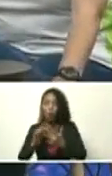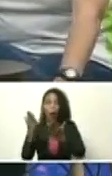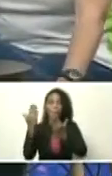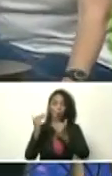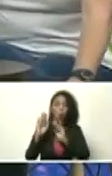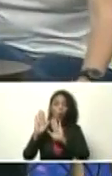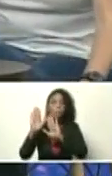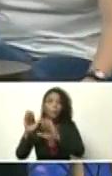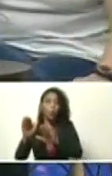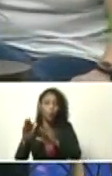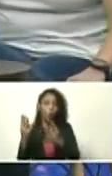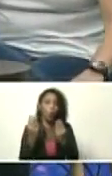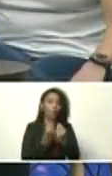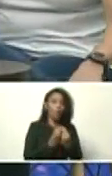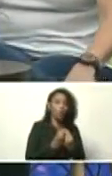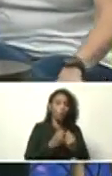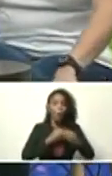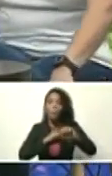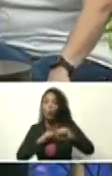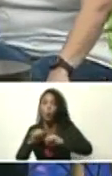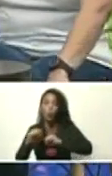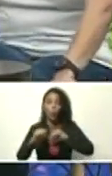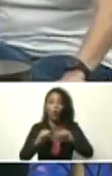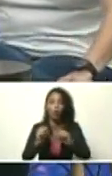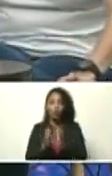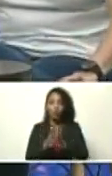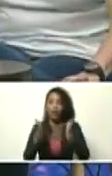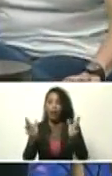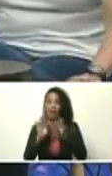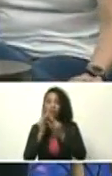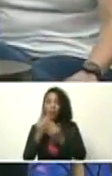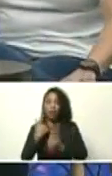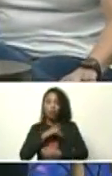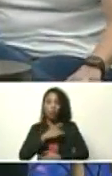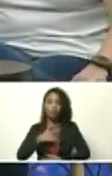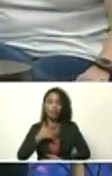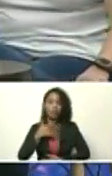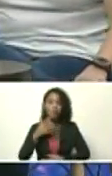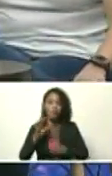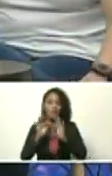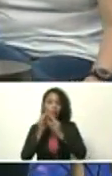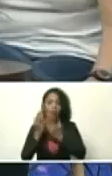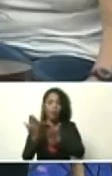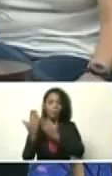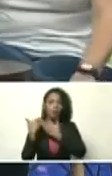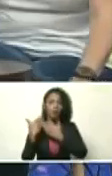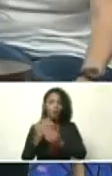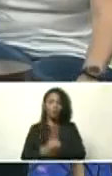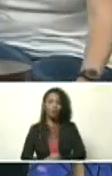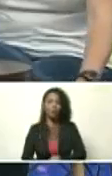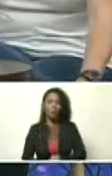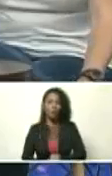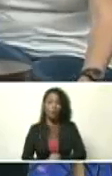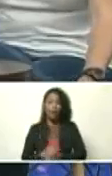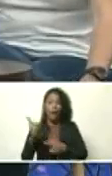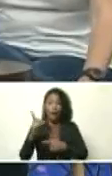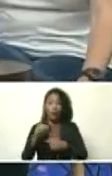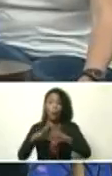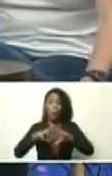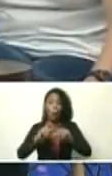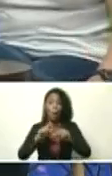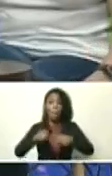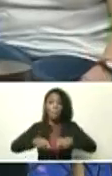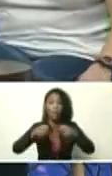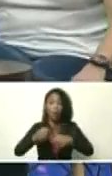con otros. De verdad que ha sido una gran familia y hemos sentido el apoyo, pues que es lo más importante. Es antiestresante, tienes un mercado